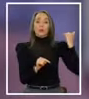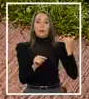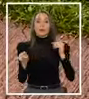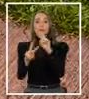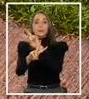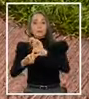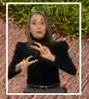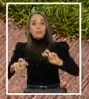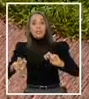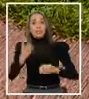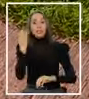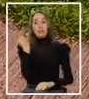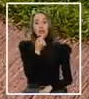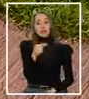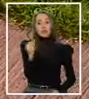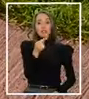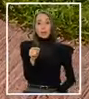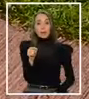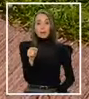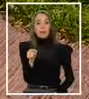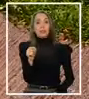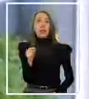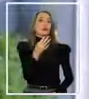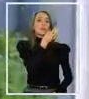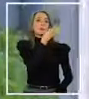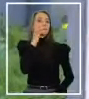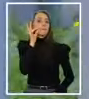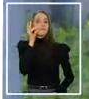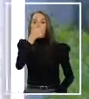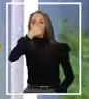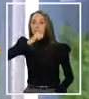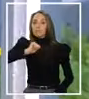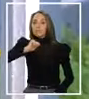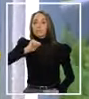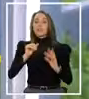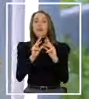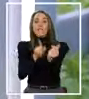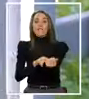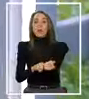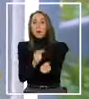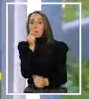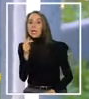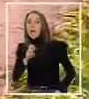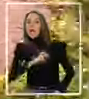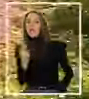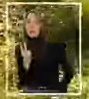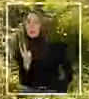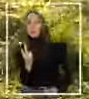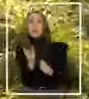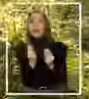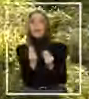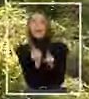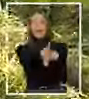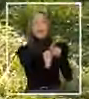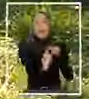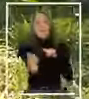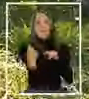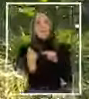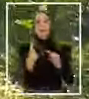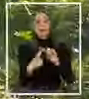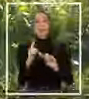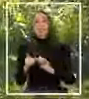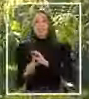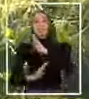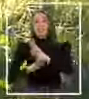se realiza hace semanas, está en estricta reserva. Los familiares de los imputados temen una posible venganza y